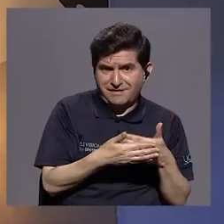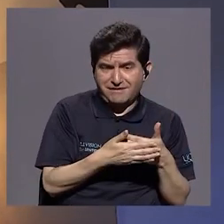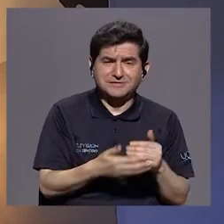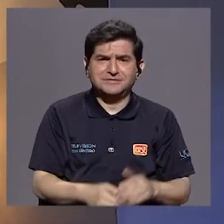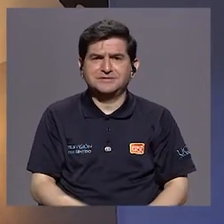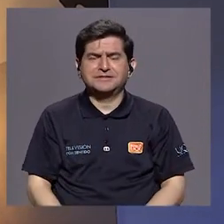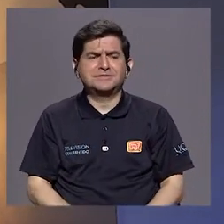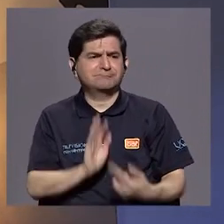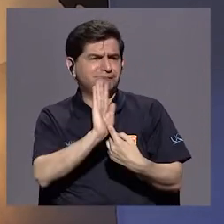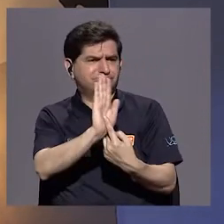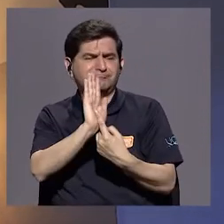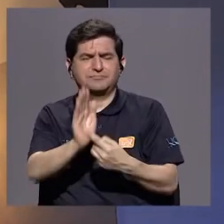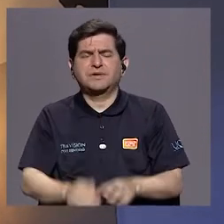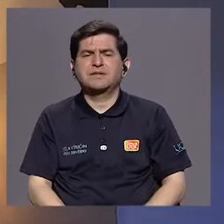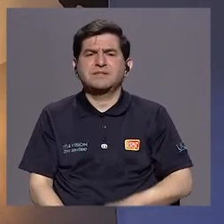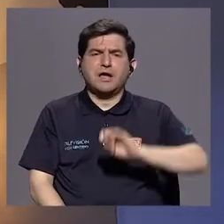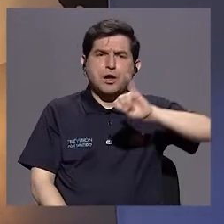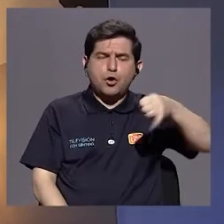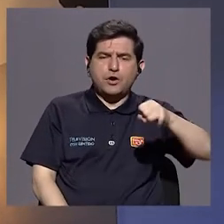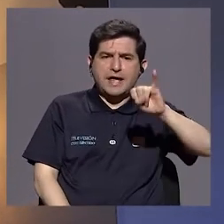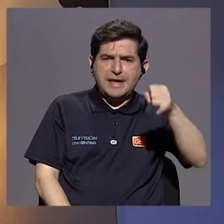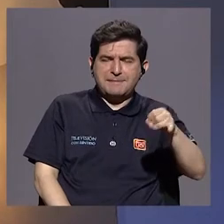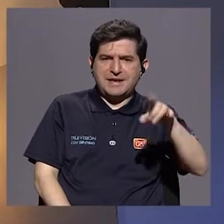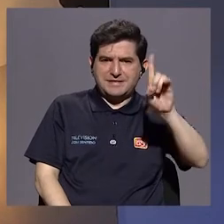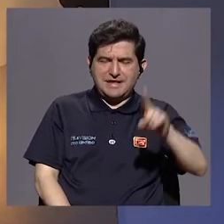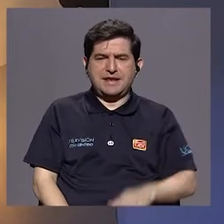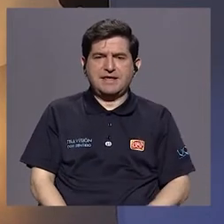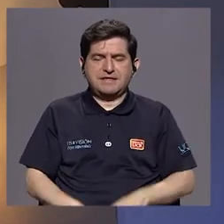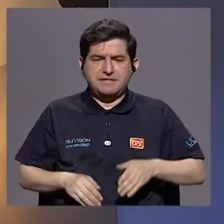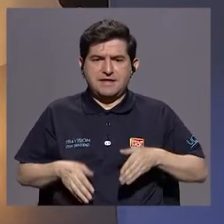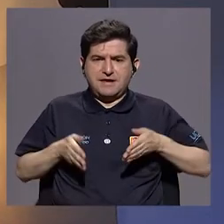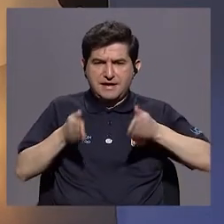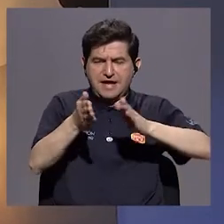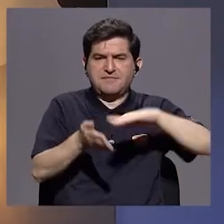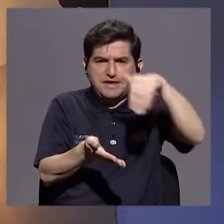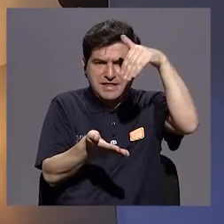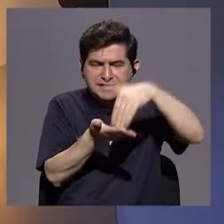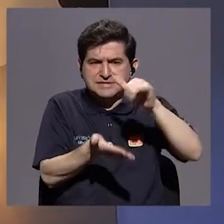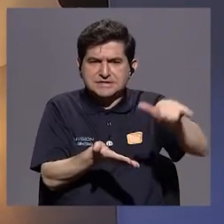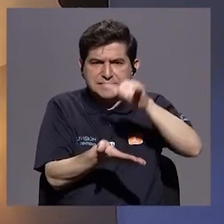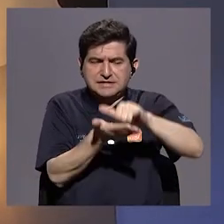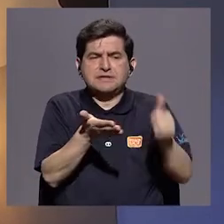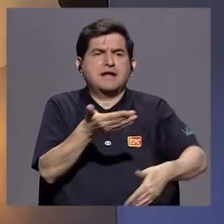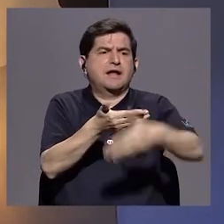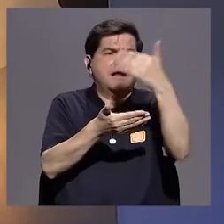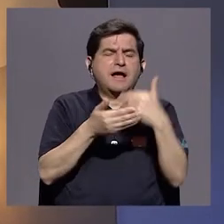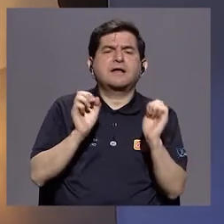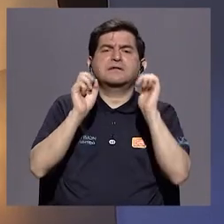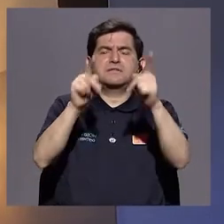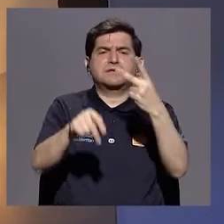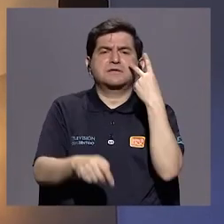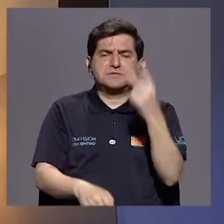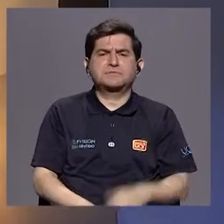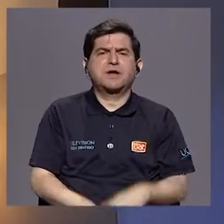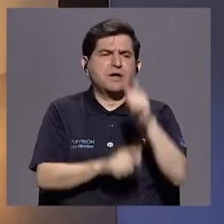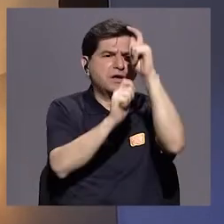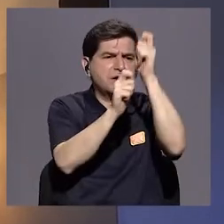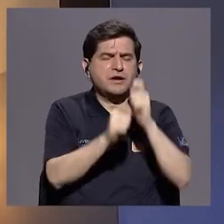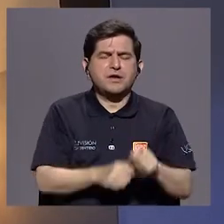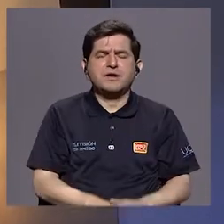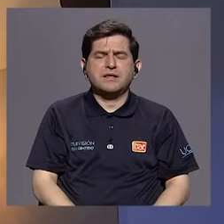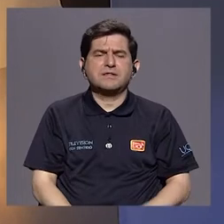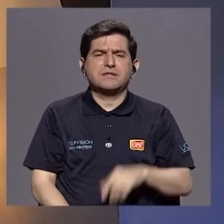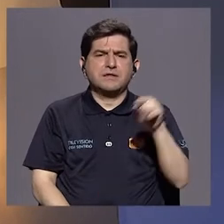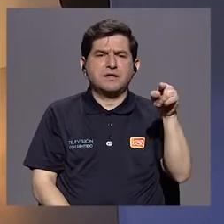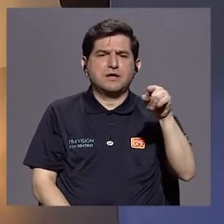la exhibición de don jorge jiménez en la avenida central de san josé pero también hace un tiempo tuvimos la oportunidad de ver las esculturas de su